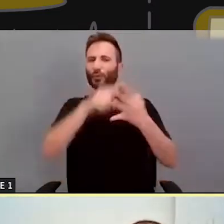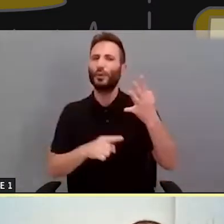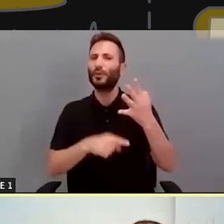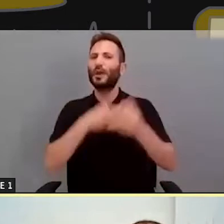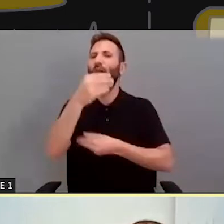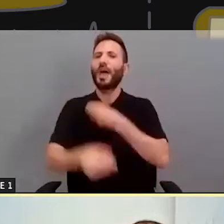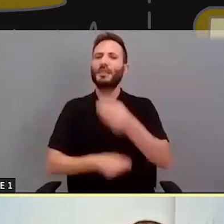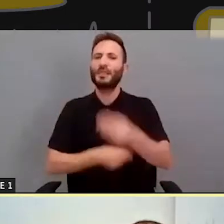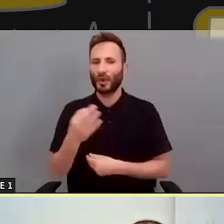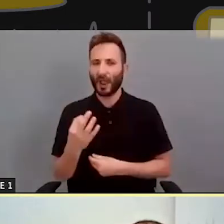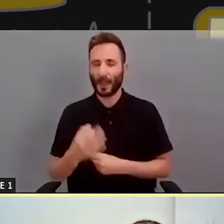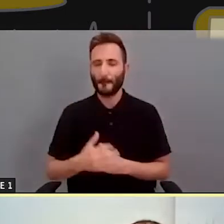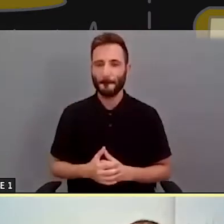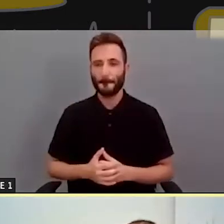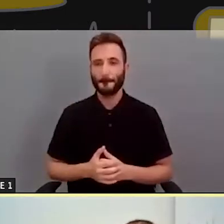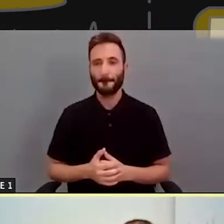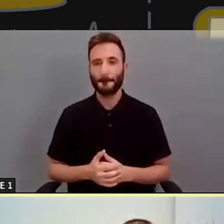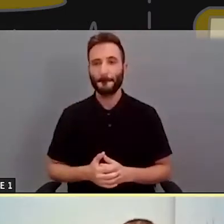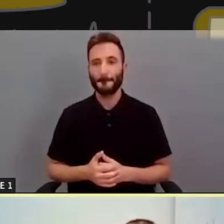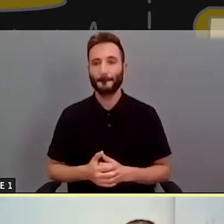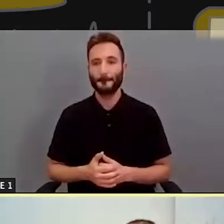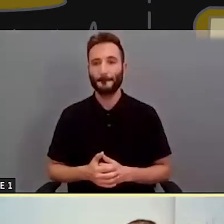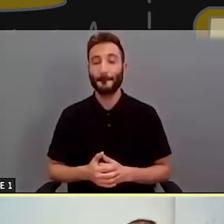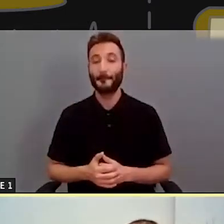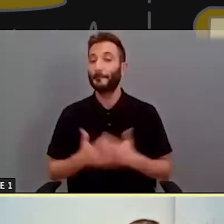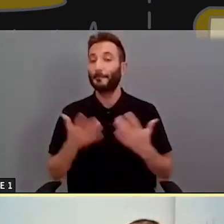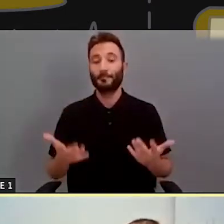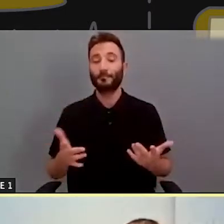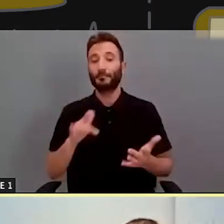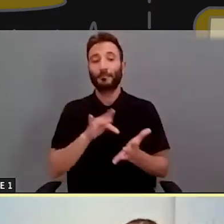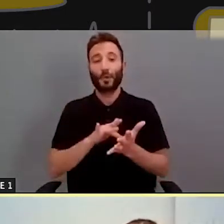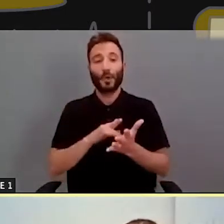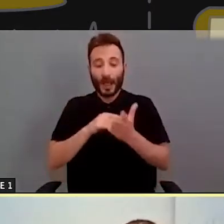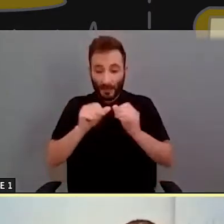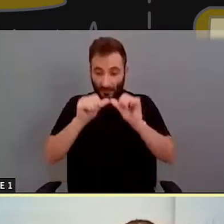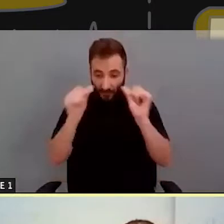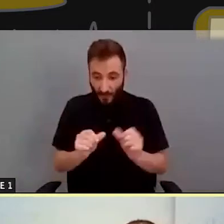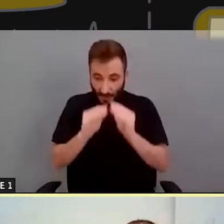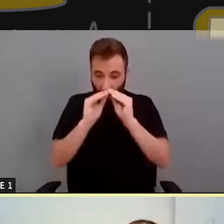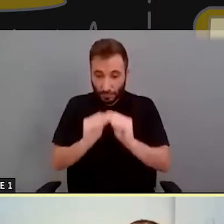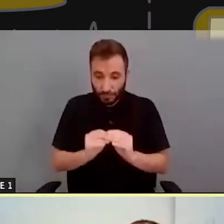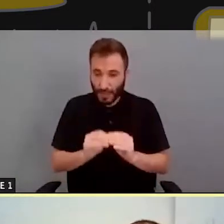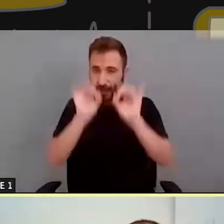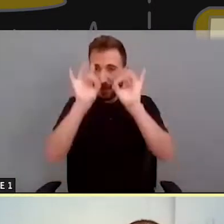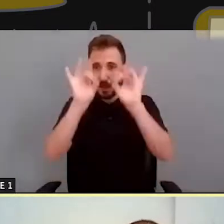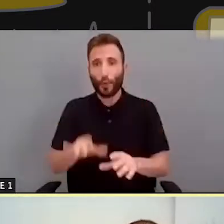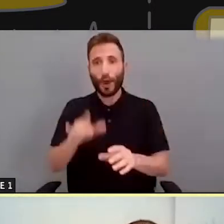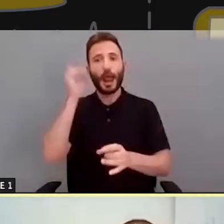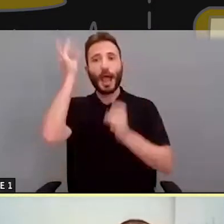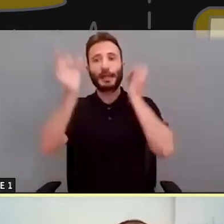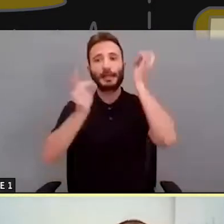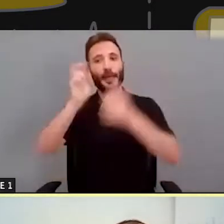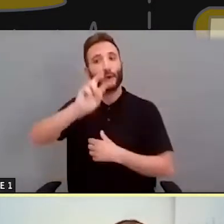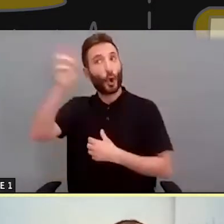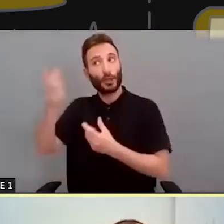eje de la accesibilidad? Pues lo tratamos igual que el resto de actividades promocionales. Por